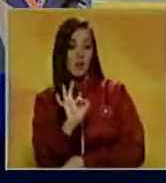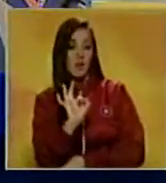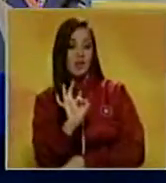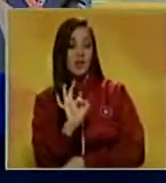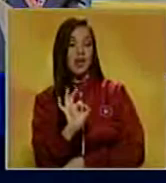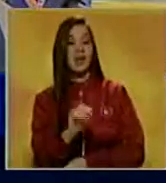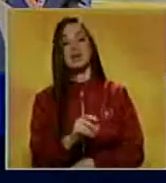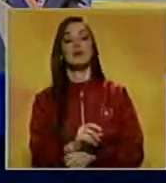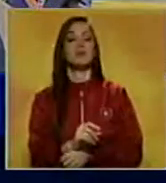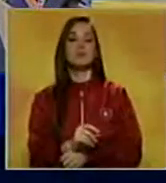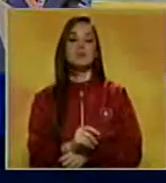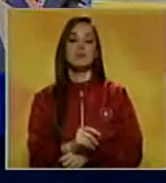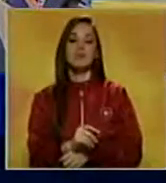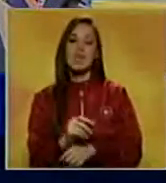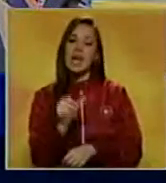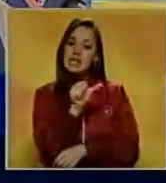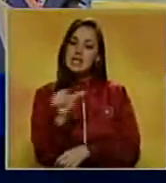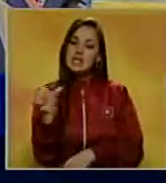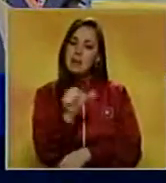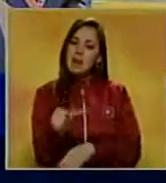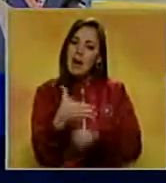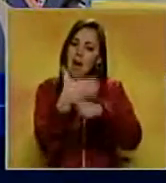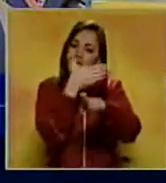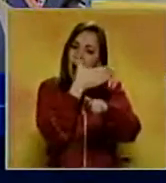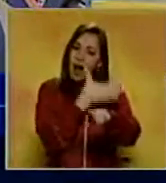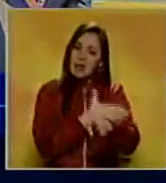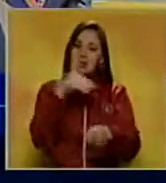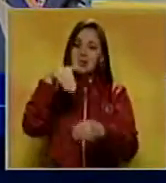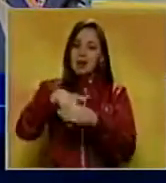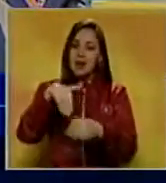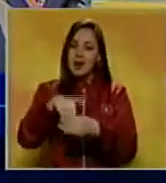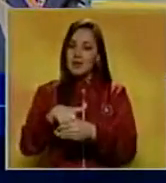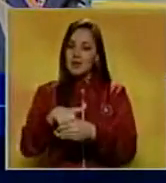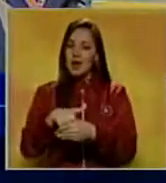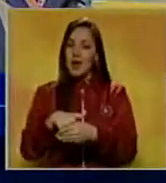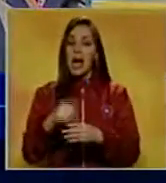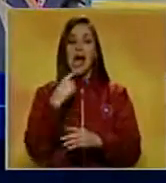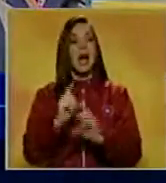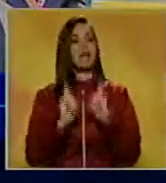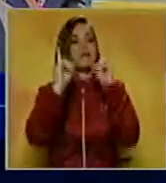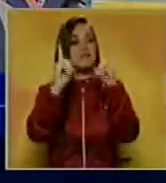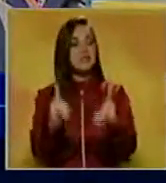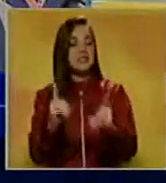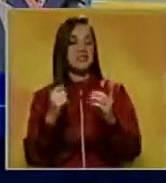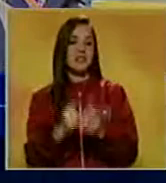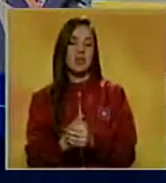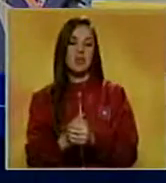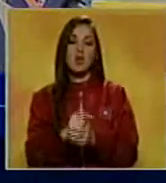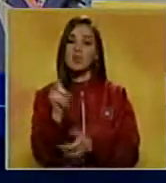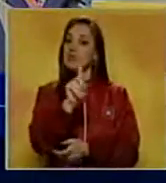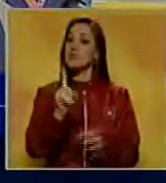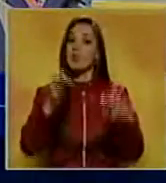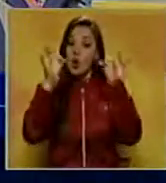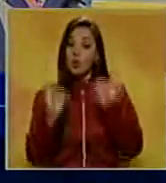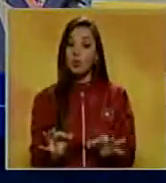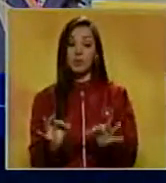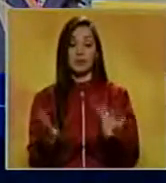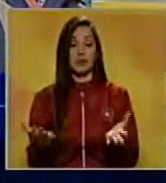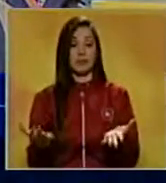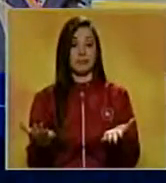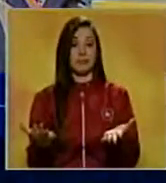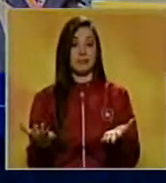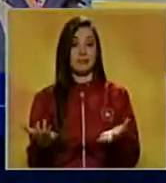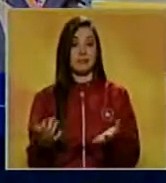espacio, semanas antes de las elecciones, para tomar una decisión injusta, entre otros casos,